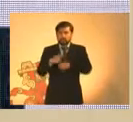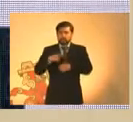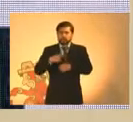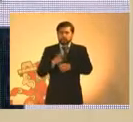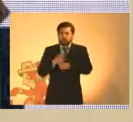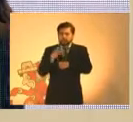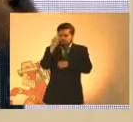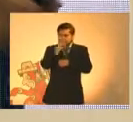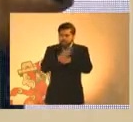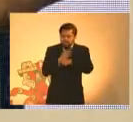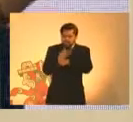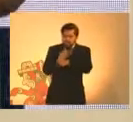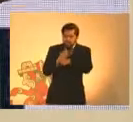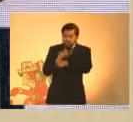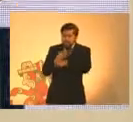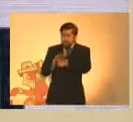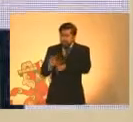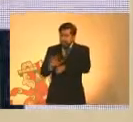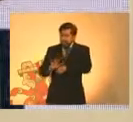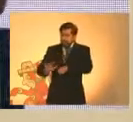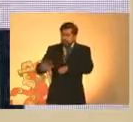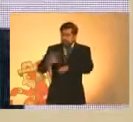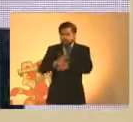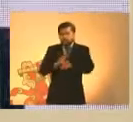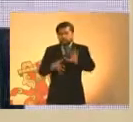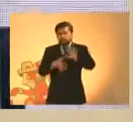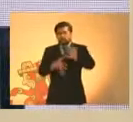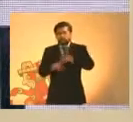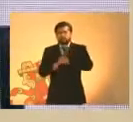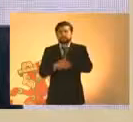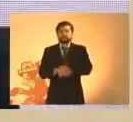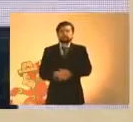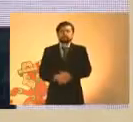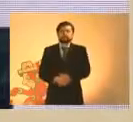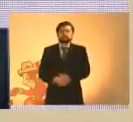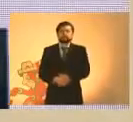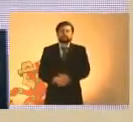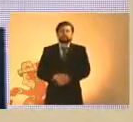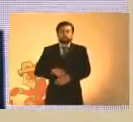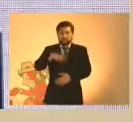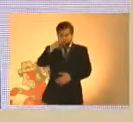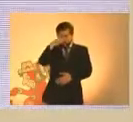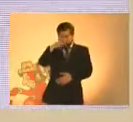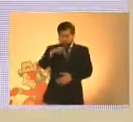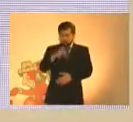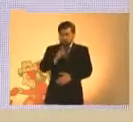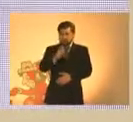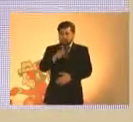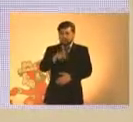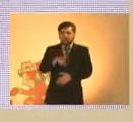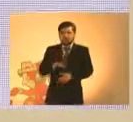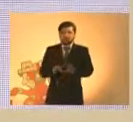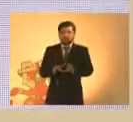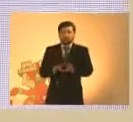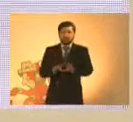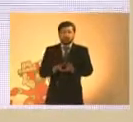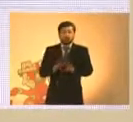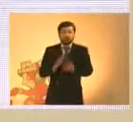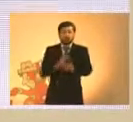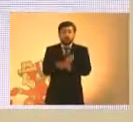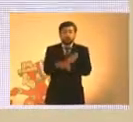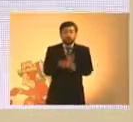porque méxico lo sabe porque vamos hablamos ya veces méxico para mí es un continente aparte